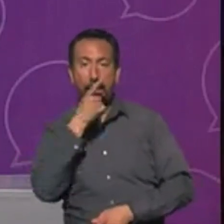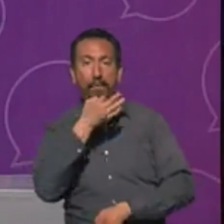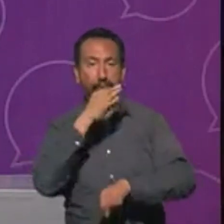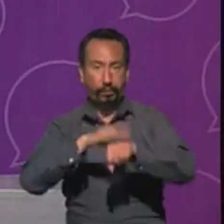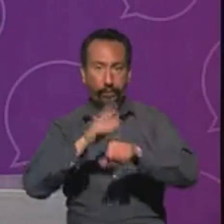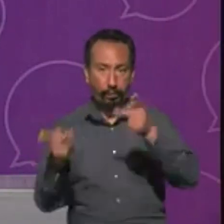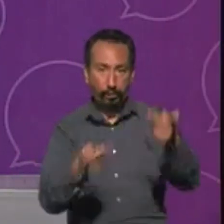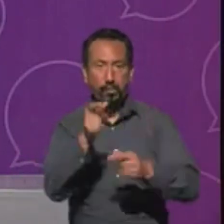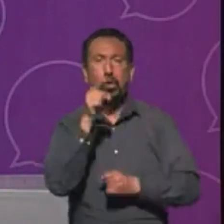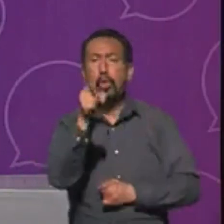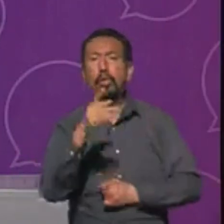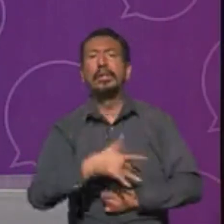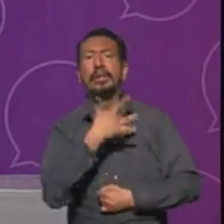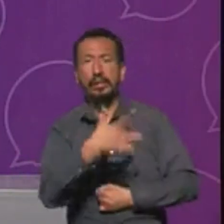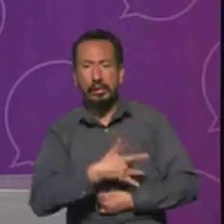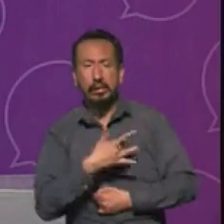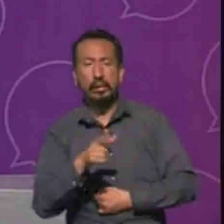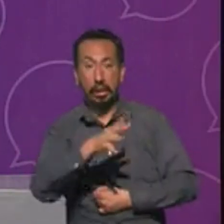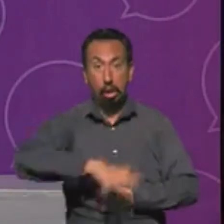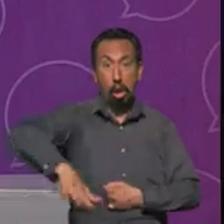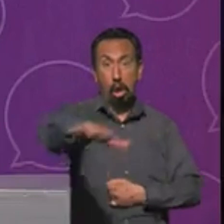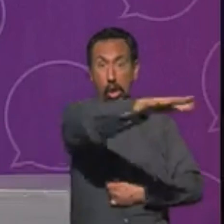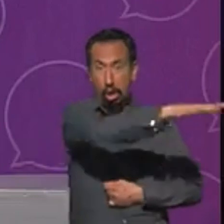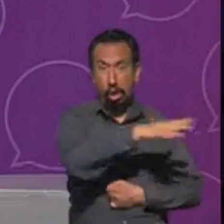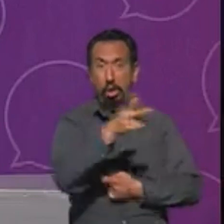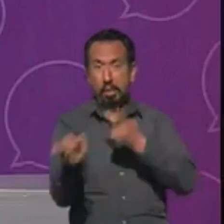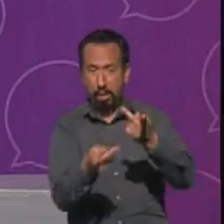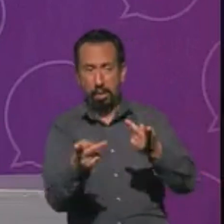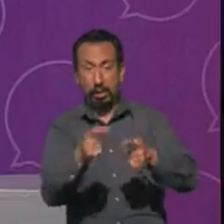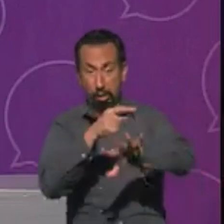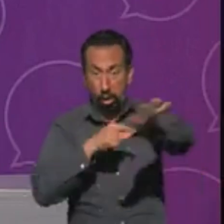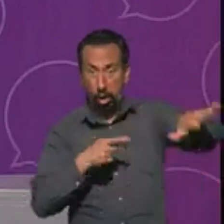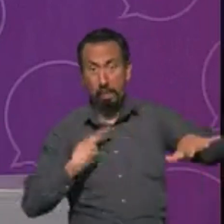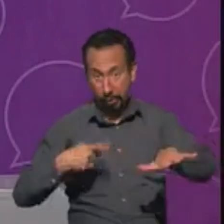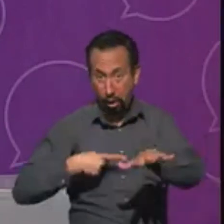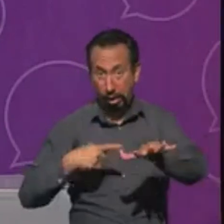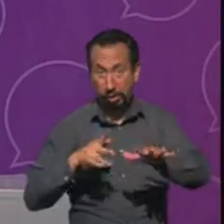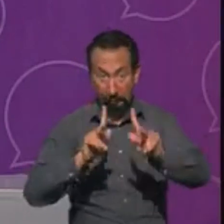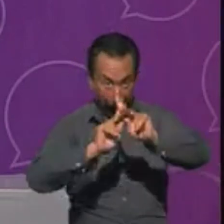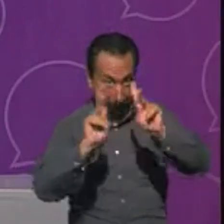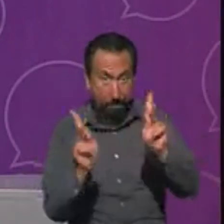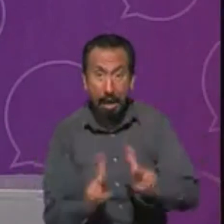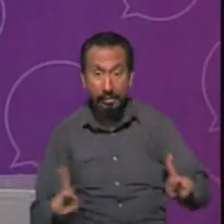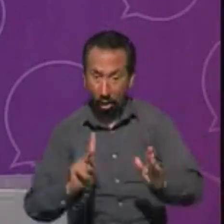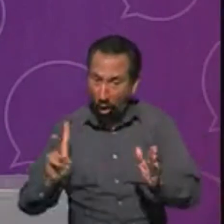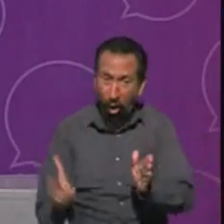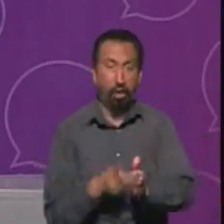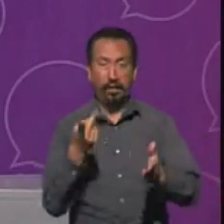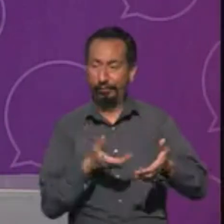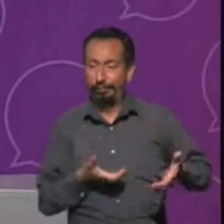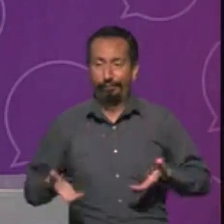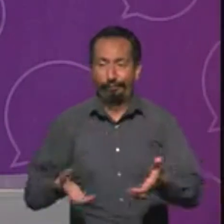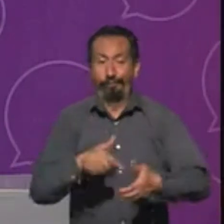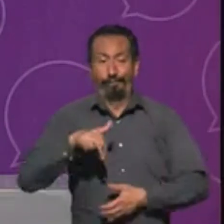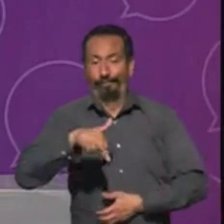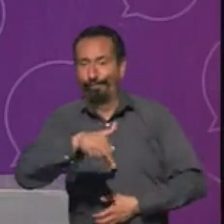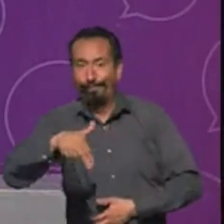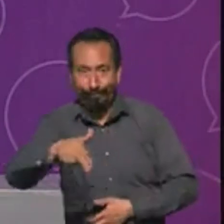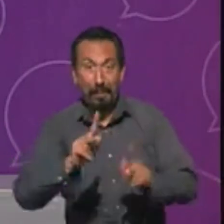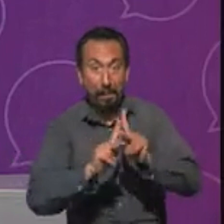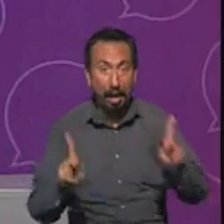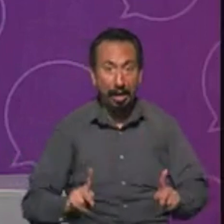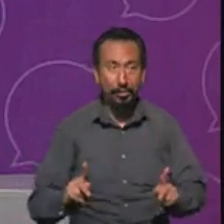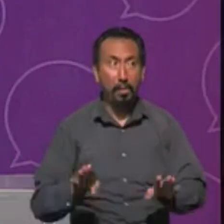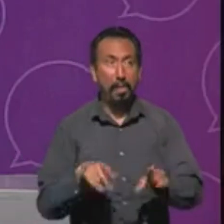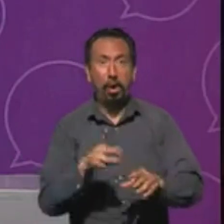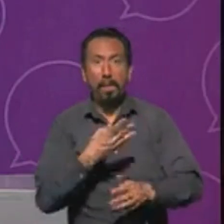pregunta cómo generaría confianza en la ciudadanía de manera que puedan sentirse seguros de volver a transitar La ciudad sin tener que estar con